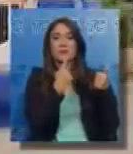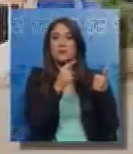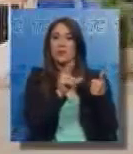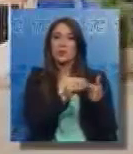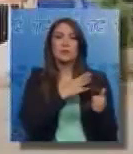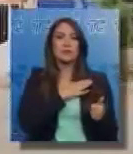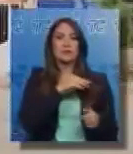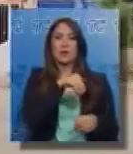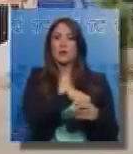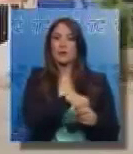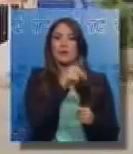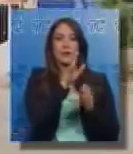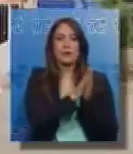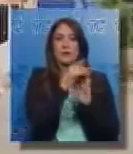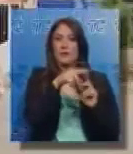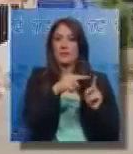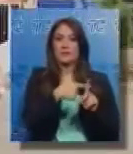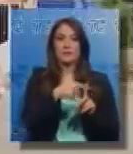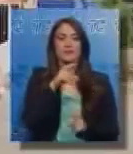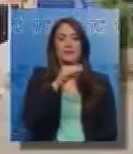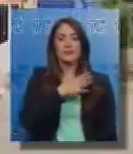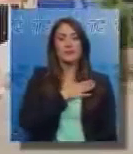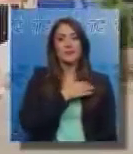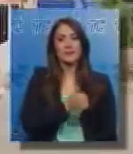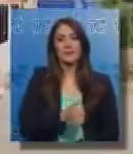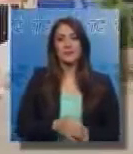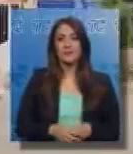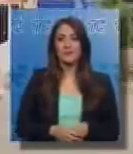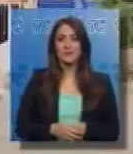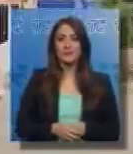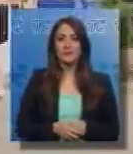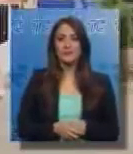que no se encuentra en el recinto para atendernos. Nicole Calil, TESA Televisión.